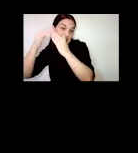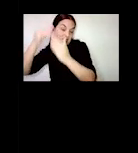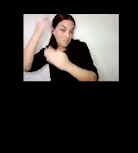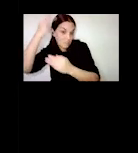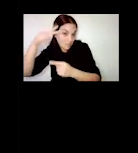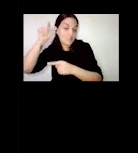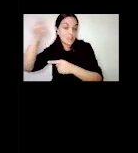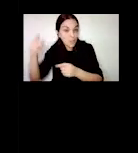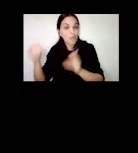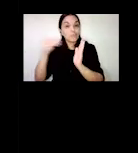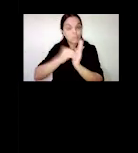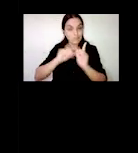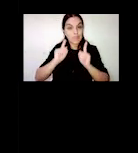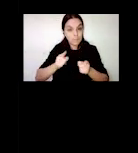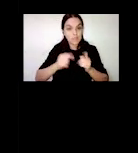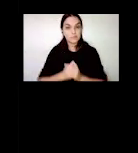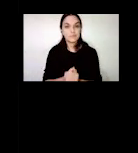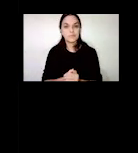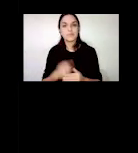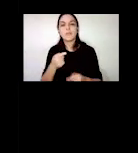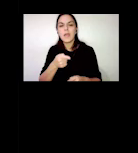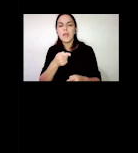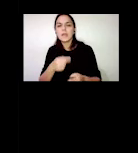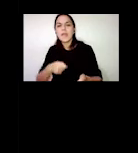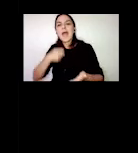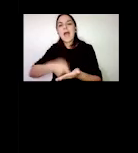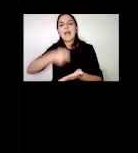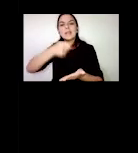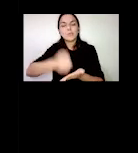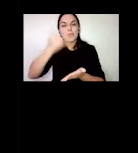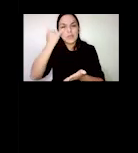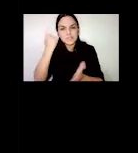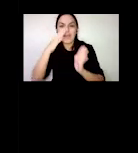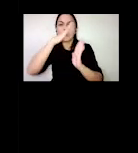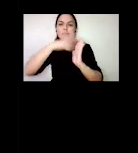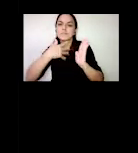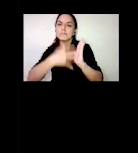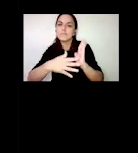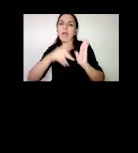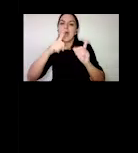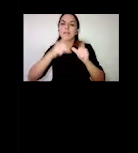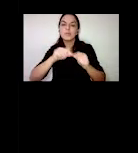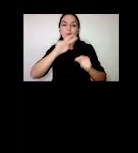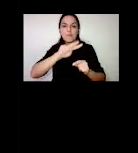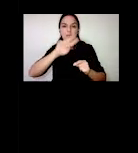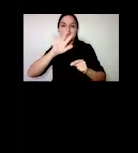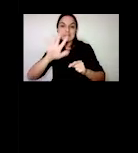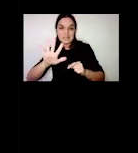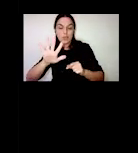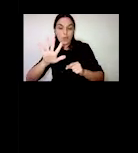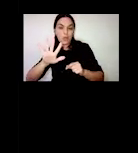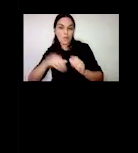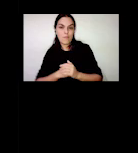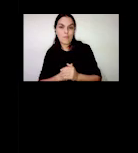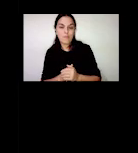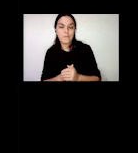A ellos les va a aplicar las alícuotas establecidas en el artículo 25. Acá vamos a ver